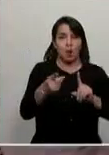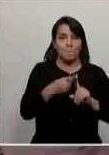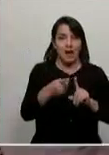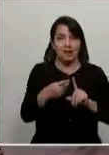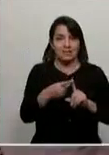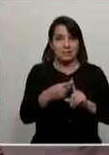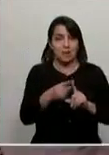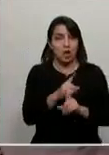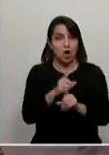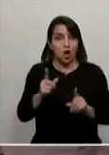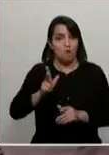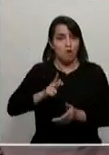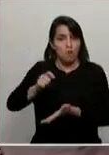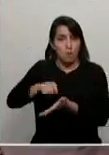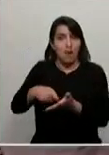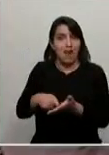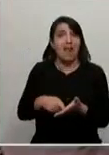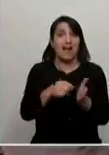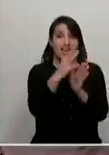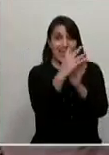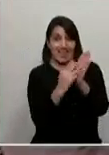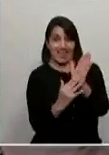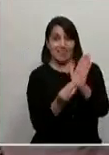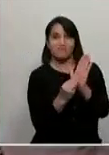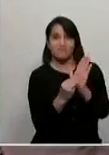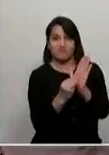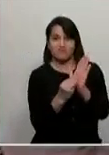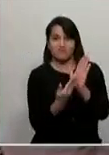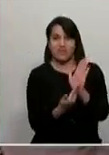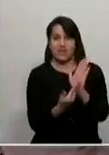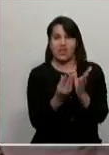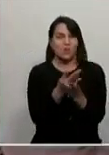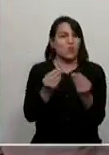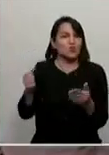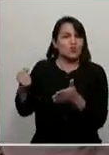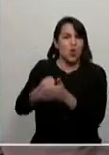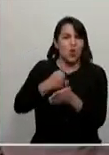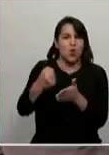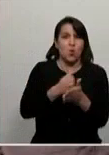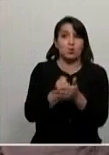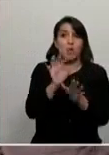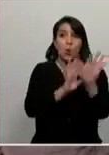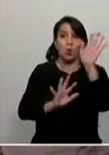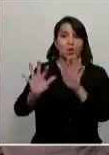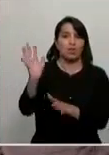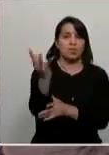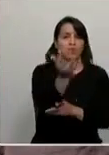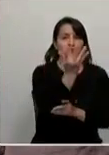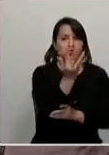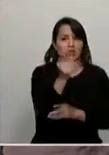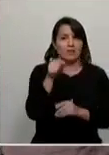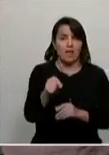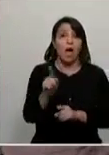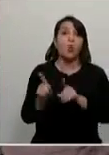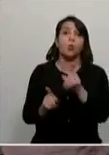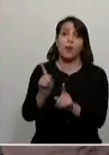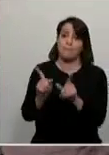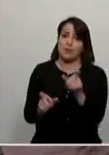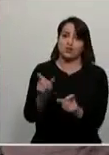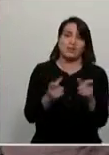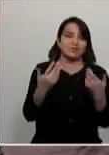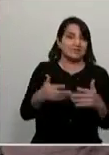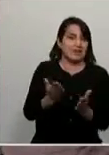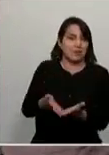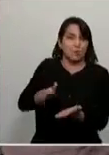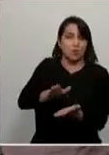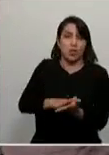contenido, ellos ya lo tienen, pero esta es una entrega simbólica en el fondo para hacer la ceremonia que también marca el inicio de esta semana regional.